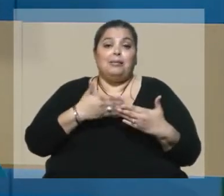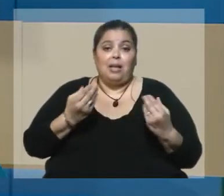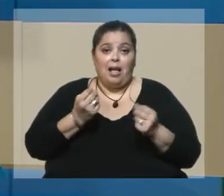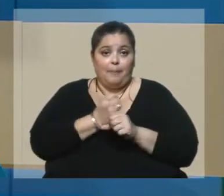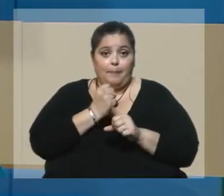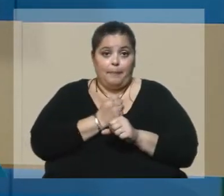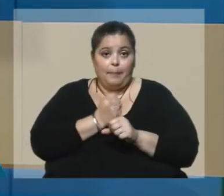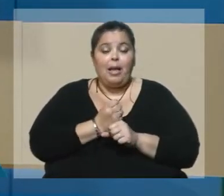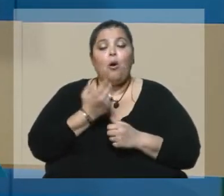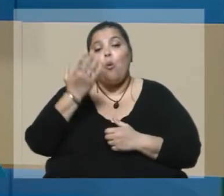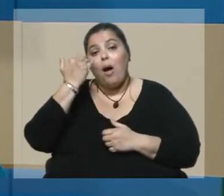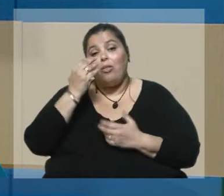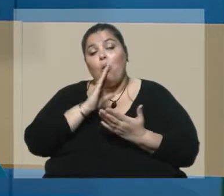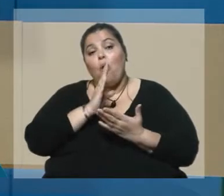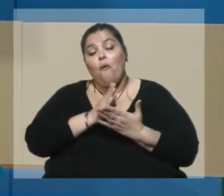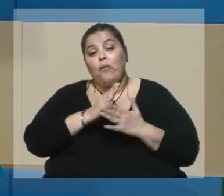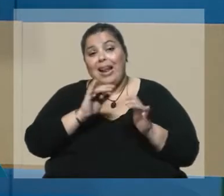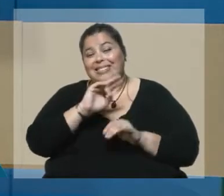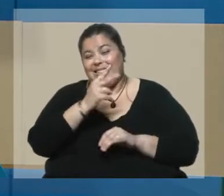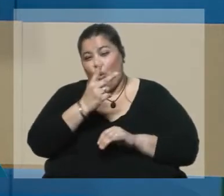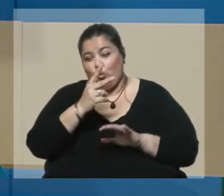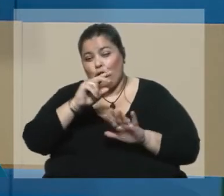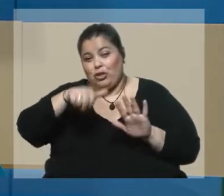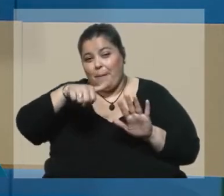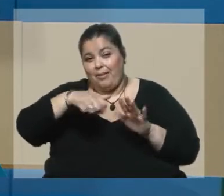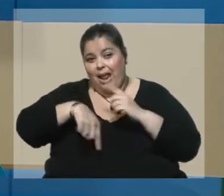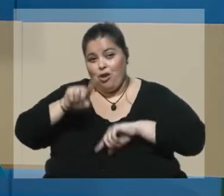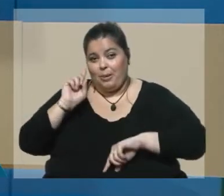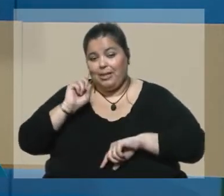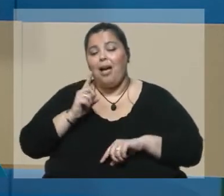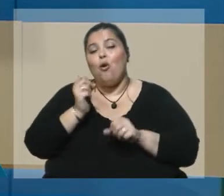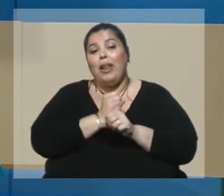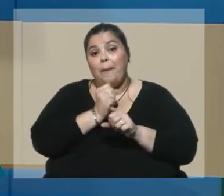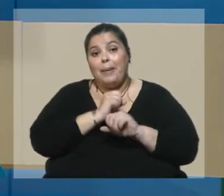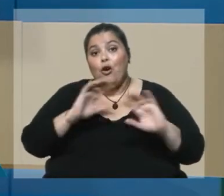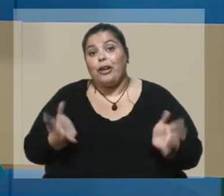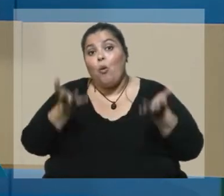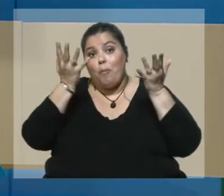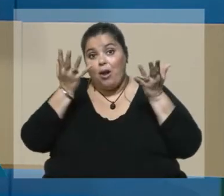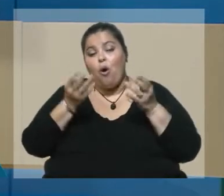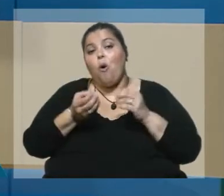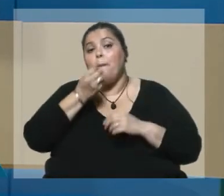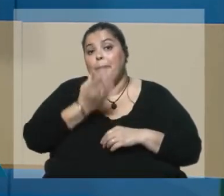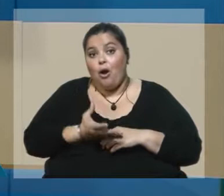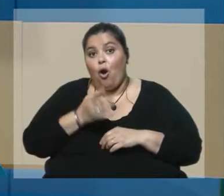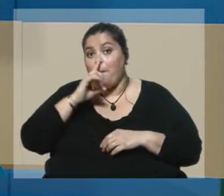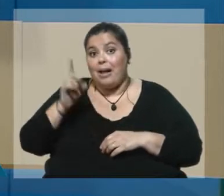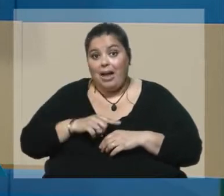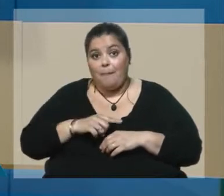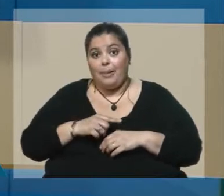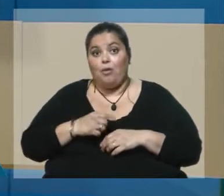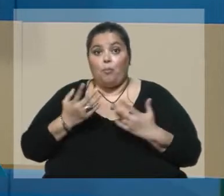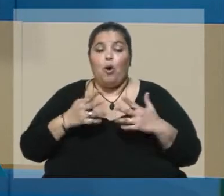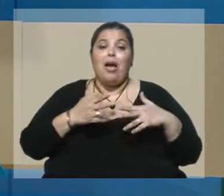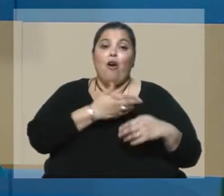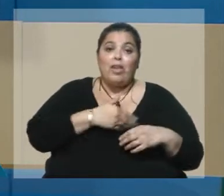fue que a finales en el segundo entre el año pasado sobre todo el empleo se recuperó bastante más rápido de que incluso entre gobierno y